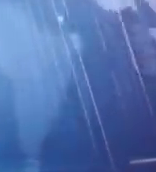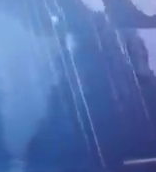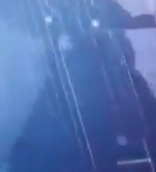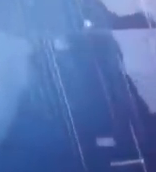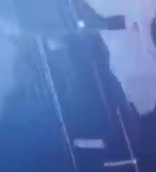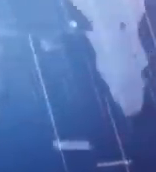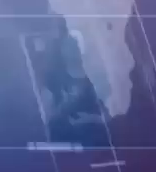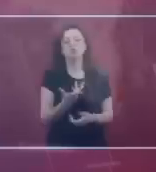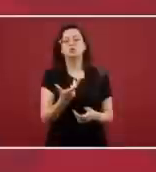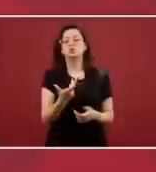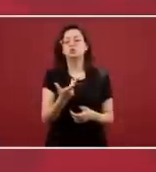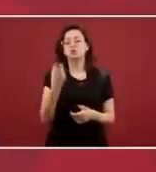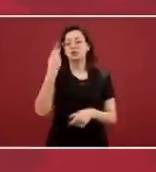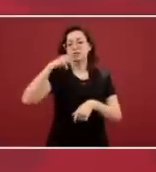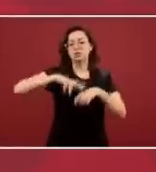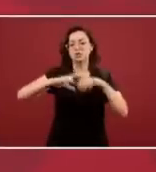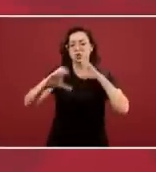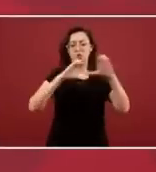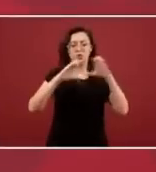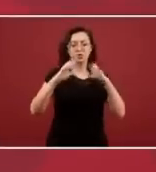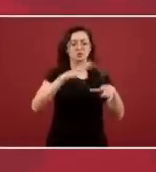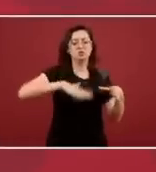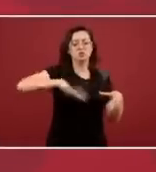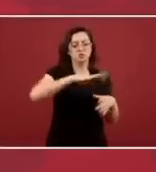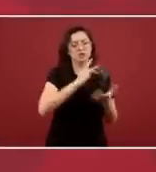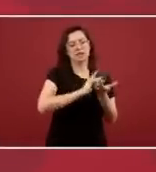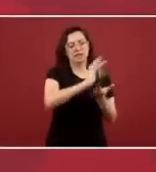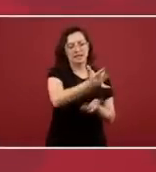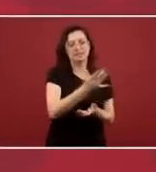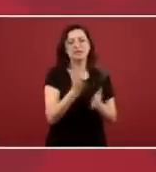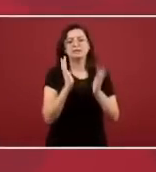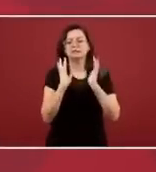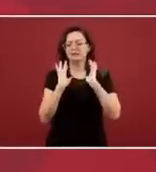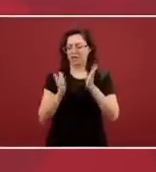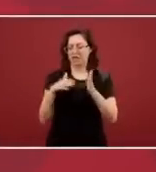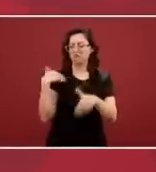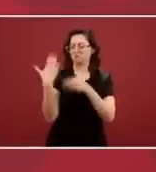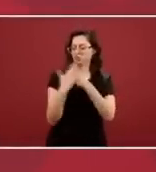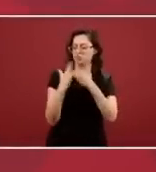del gobierno. Vamos a escuchar. Vamos a tener ya un repertorio de